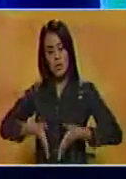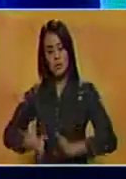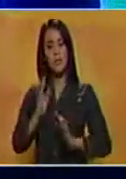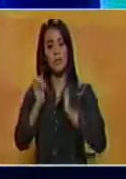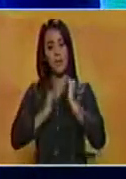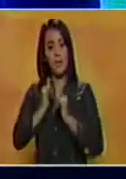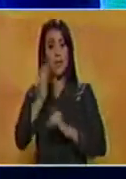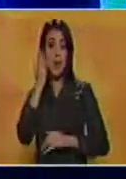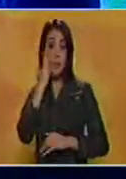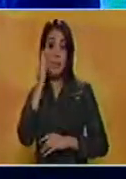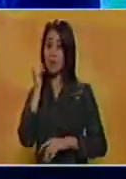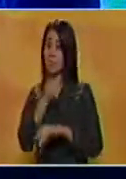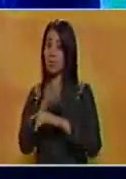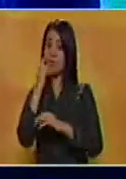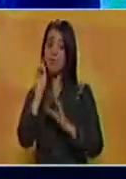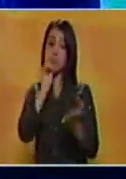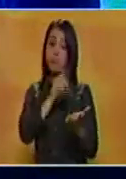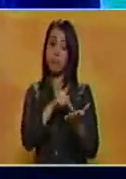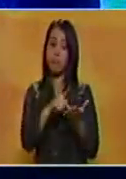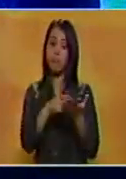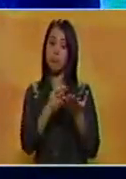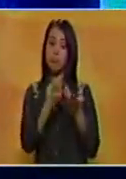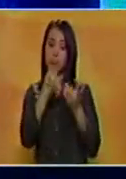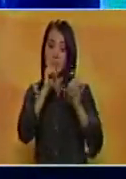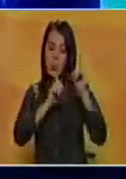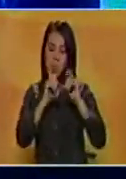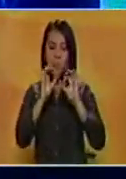La madre no debe dejar de asistir a los chequeos